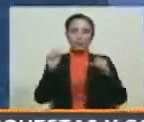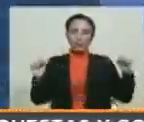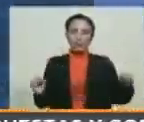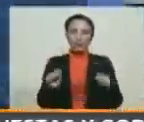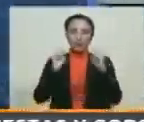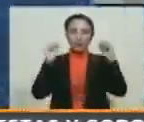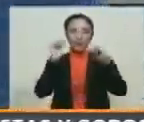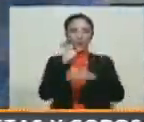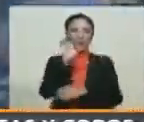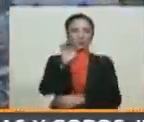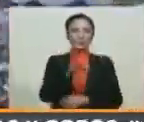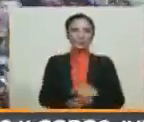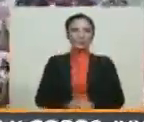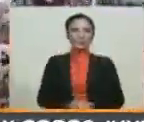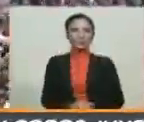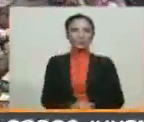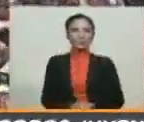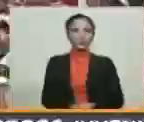viva la patria